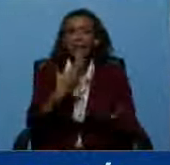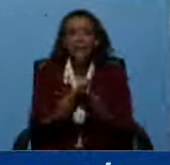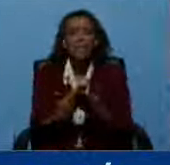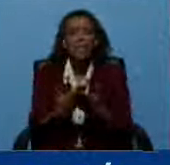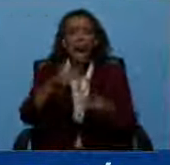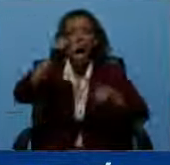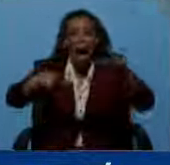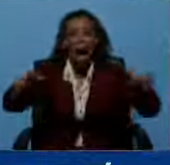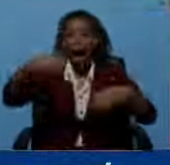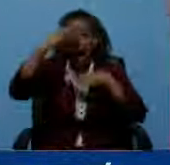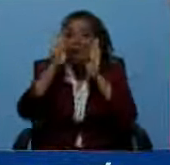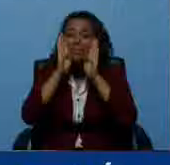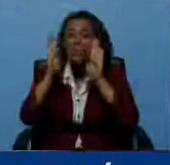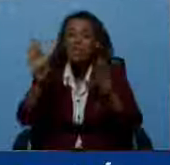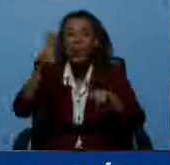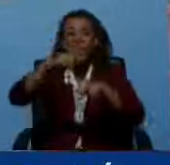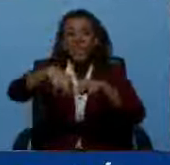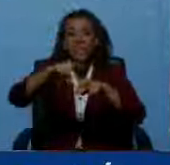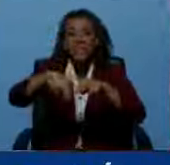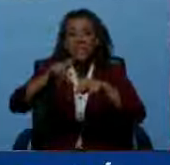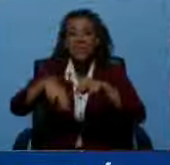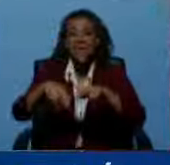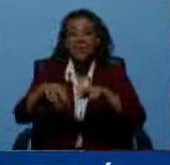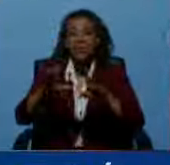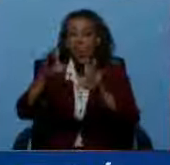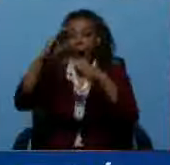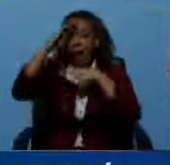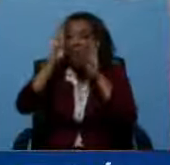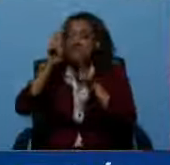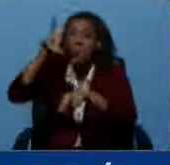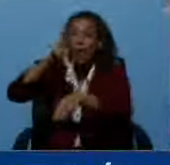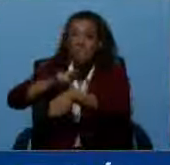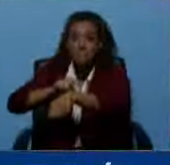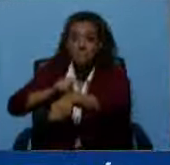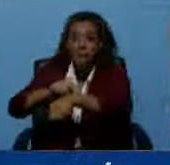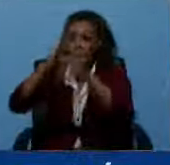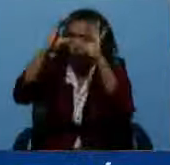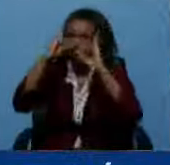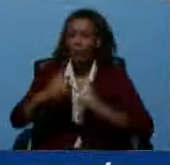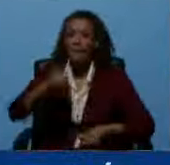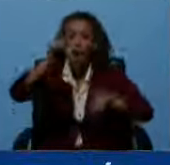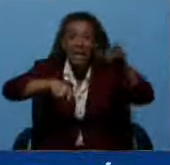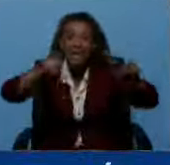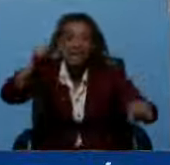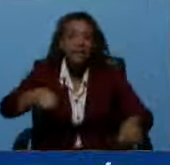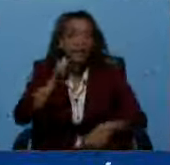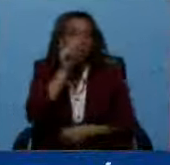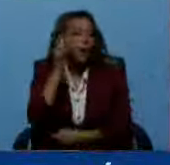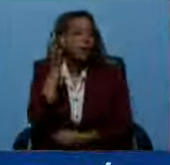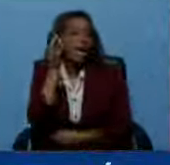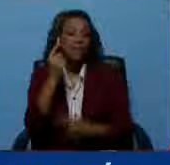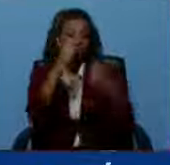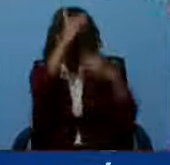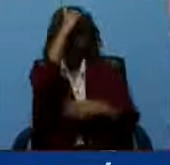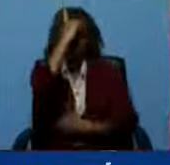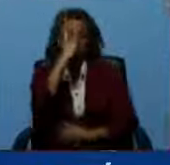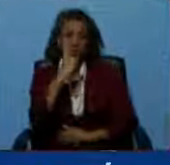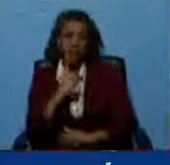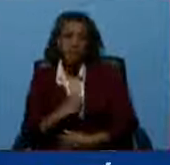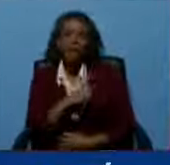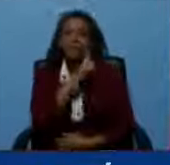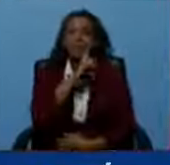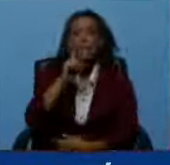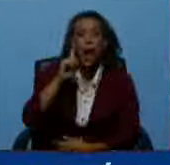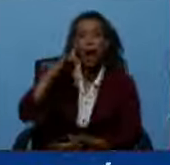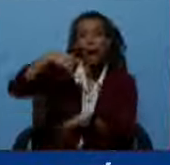integral para niños y niñas con alguna discapacidad, donde se van a atender de manera integral a través de un triaje, y este servicio que